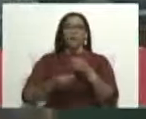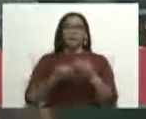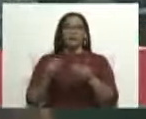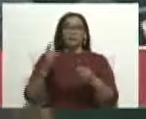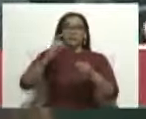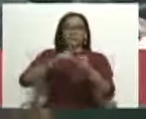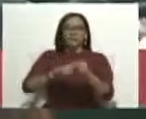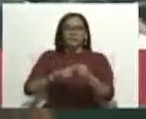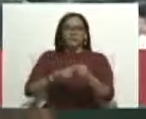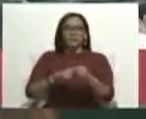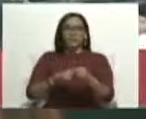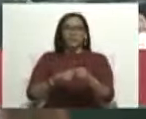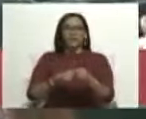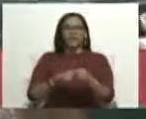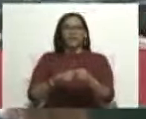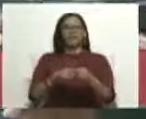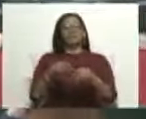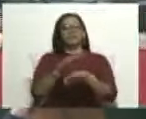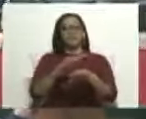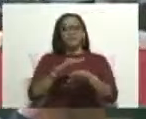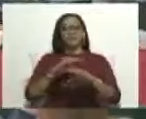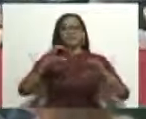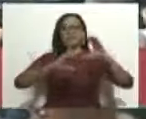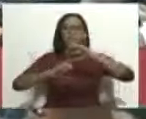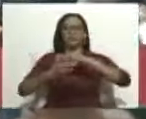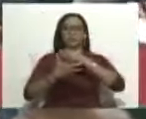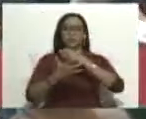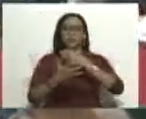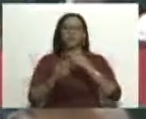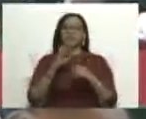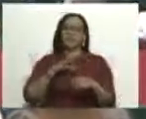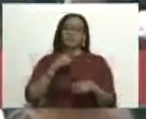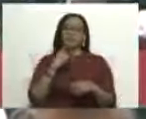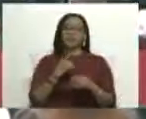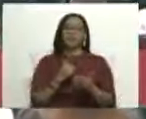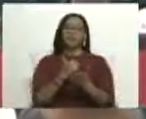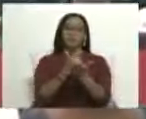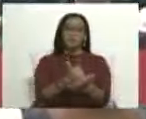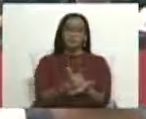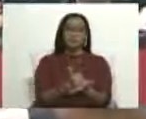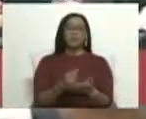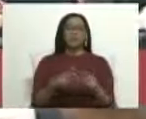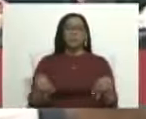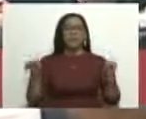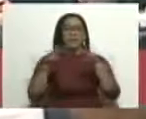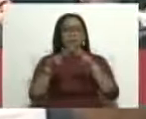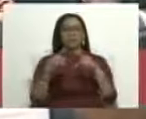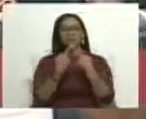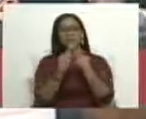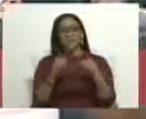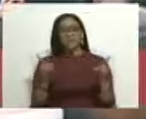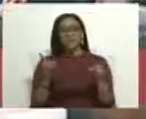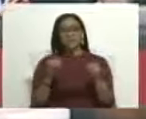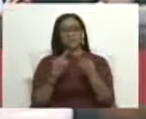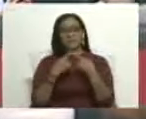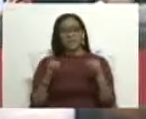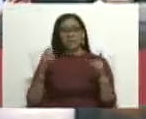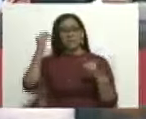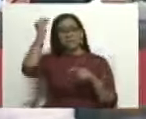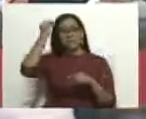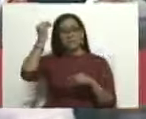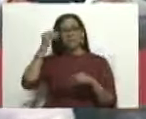y Tecnología, le estás diciendo que sus contribuciones también son valiosas, que hay una mirada de diversidad de pensamiento, y eso es